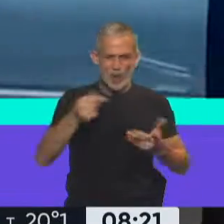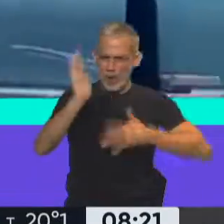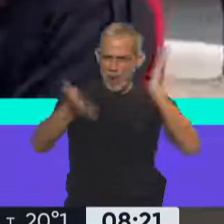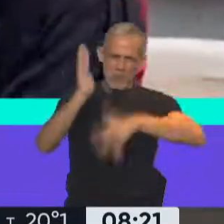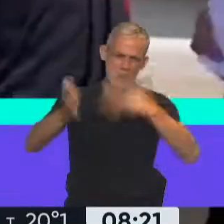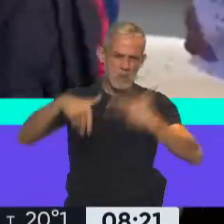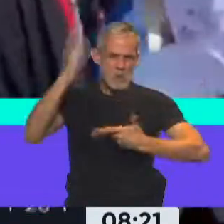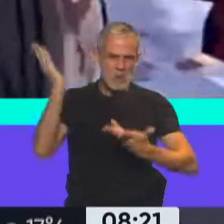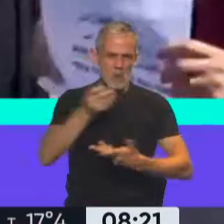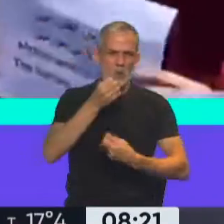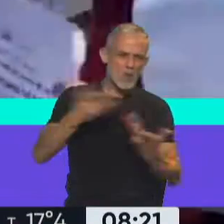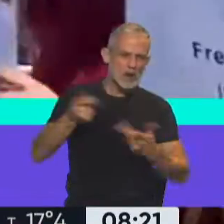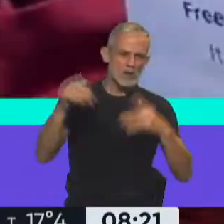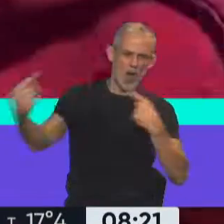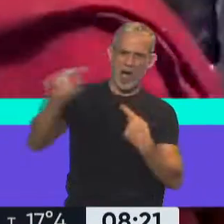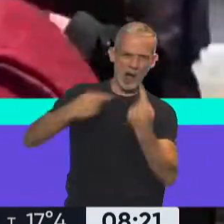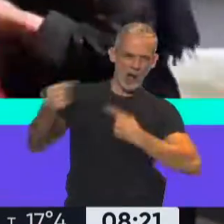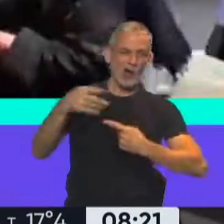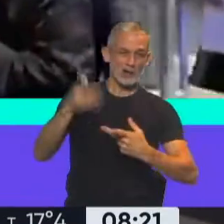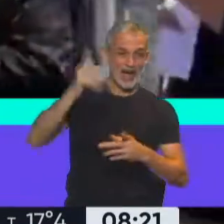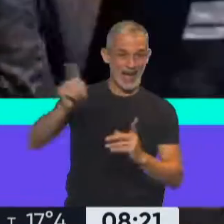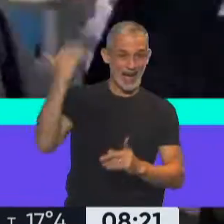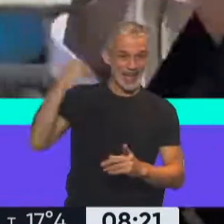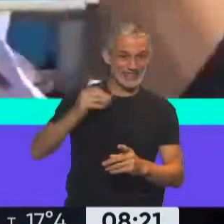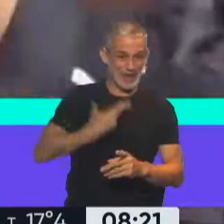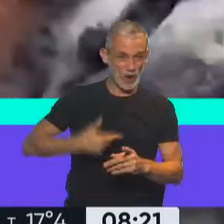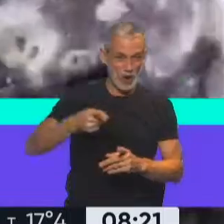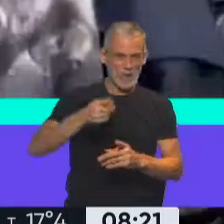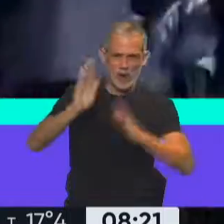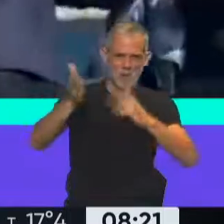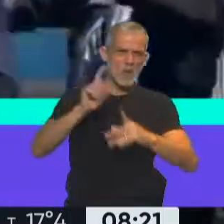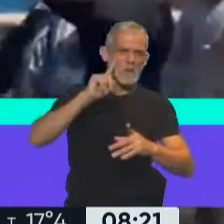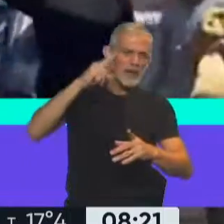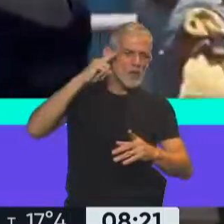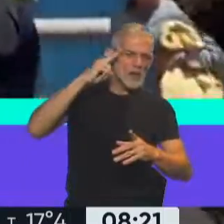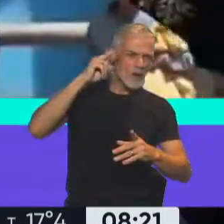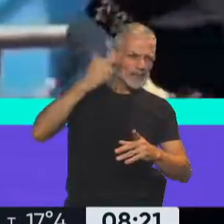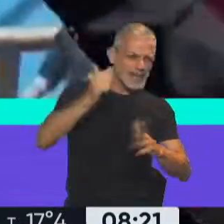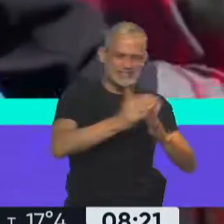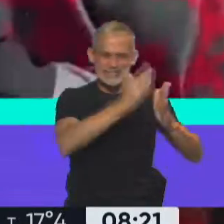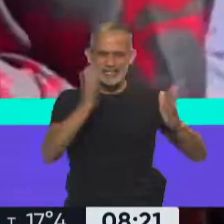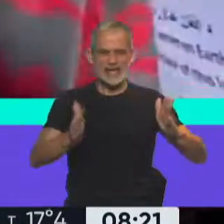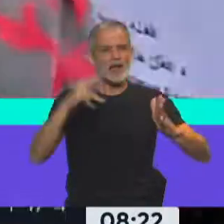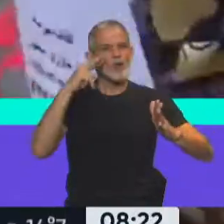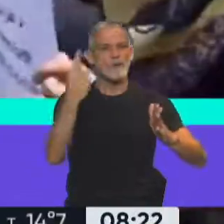sin piedad cualquier oposición durante su anterior gobierno, entre 1996 y 2001.